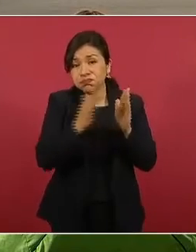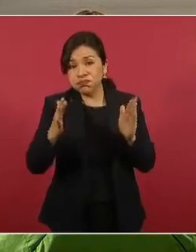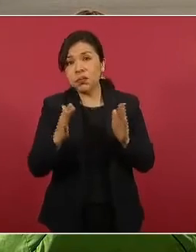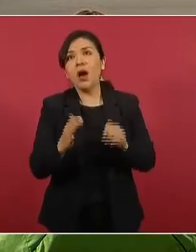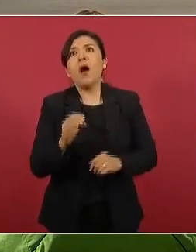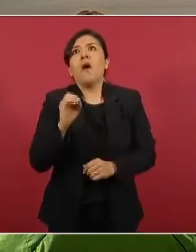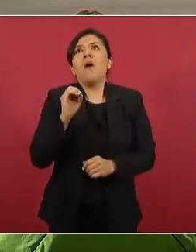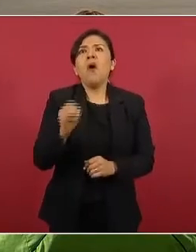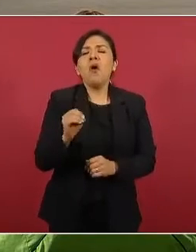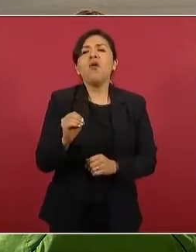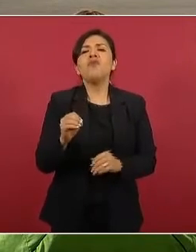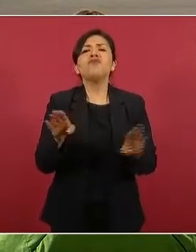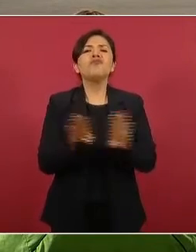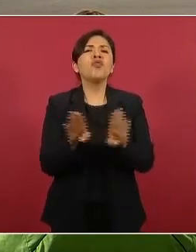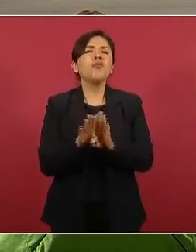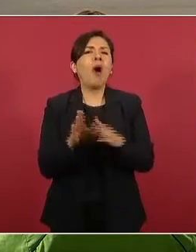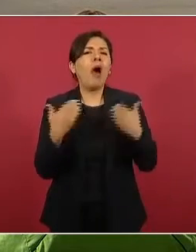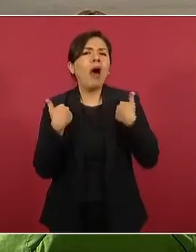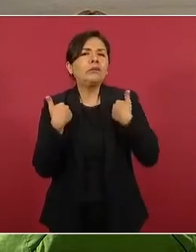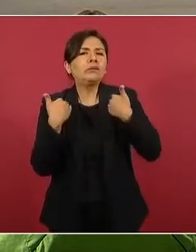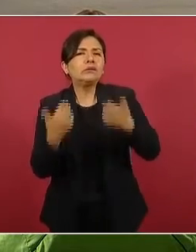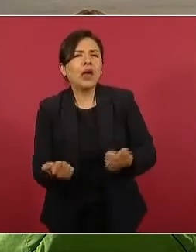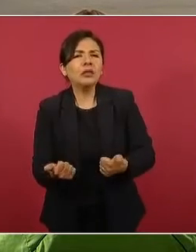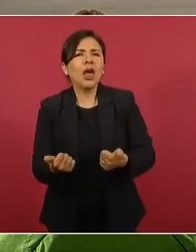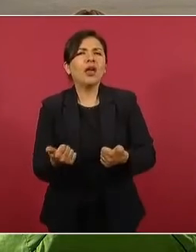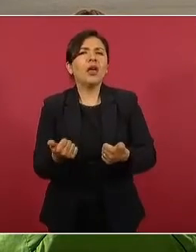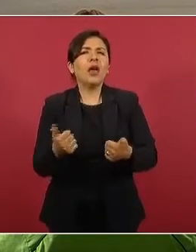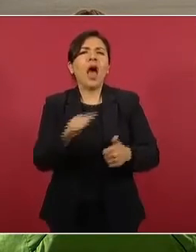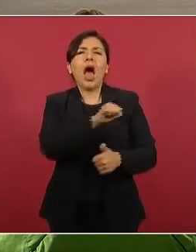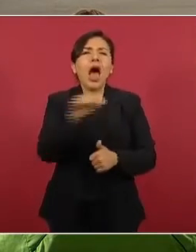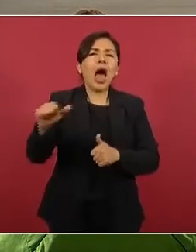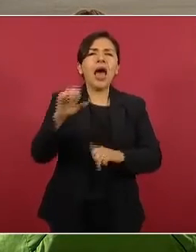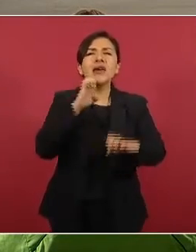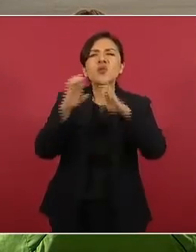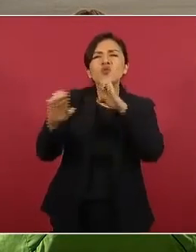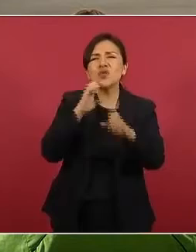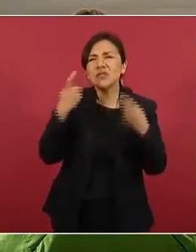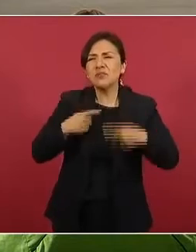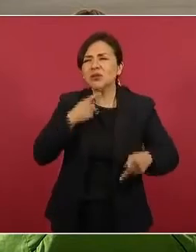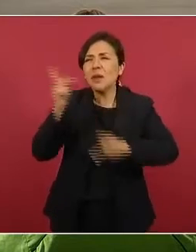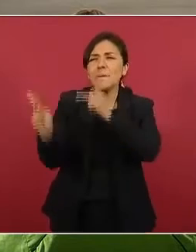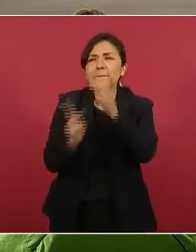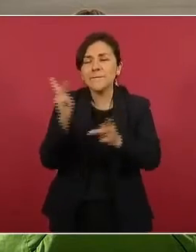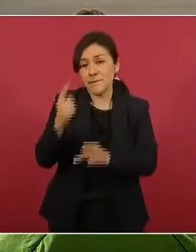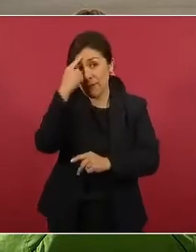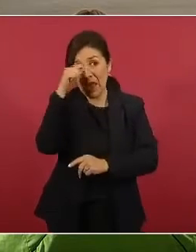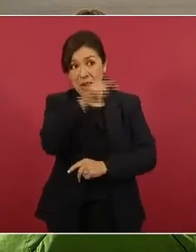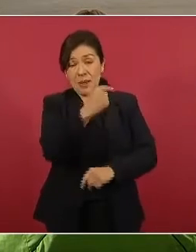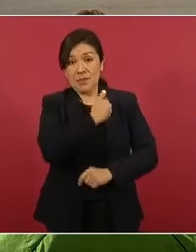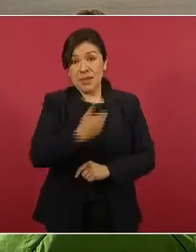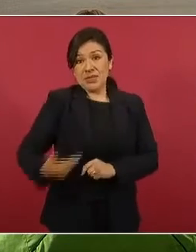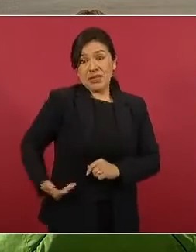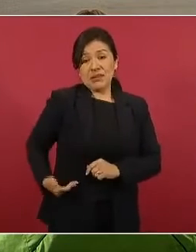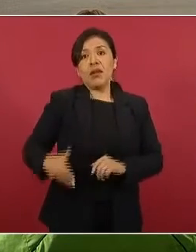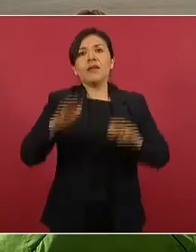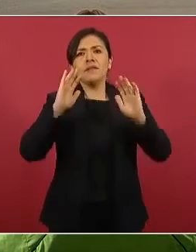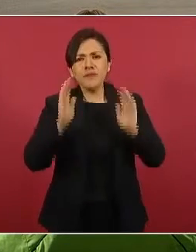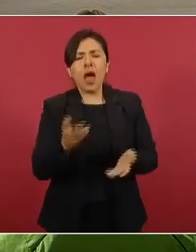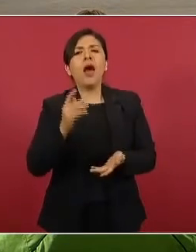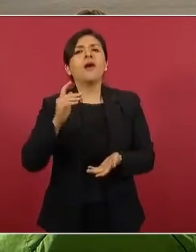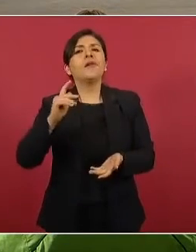o de una lectura febril de las encuestas, al presidente de la República se le